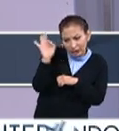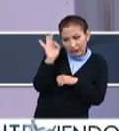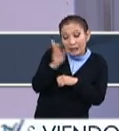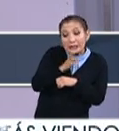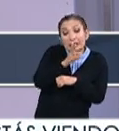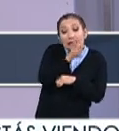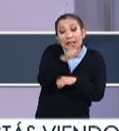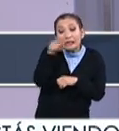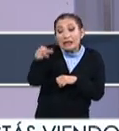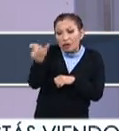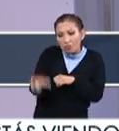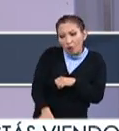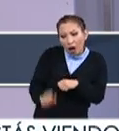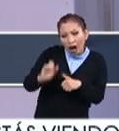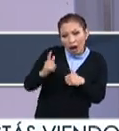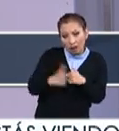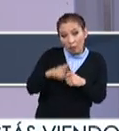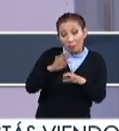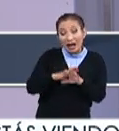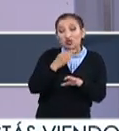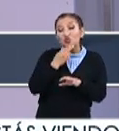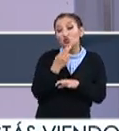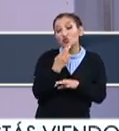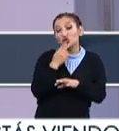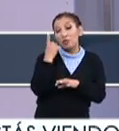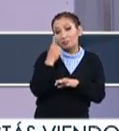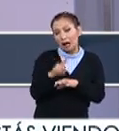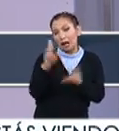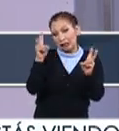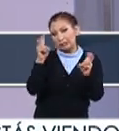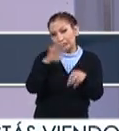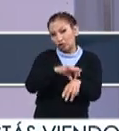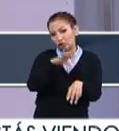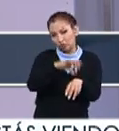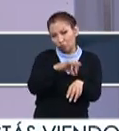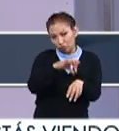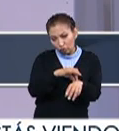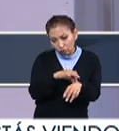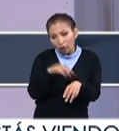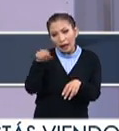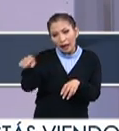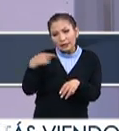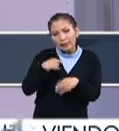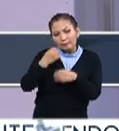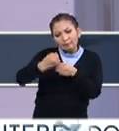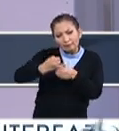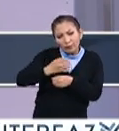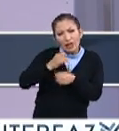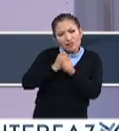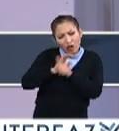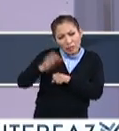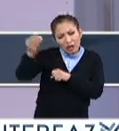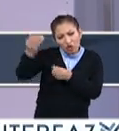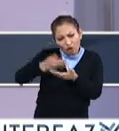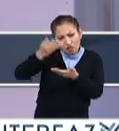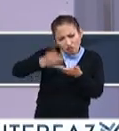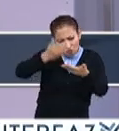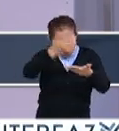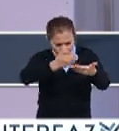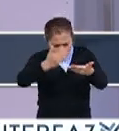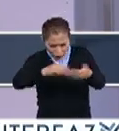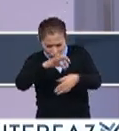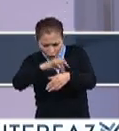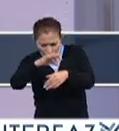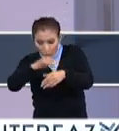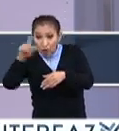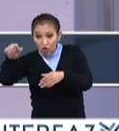ciertos comportamientos. En particular lo puedes aplicar a cuestiones médicas, en donde te dan informaciones de reportes médicos,